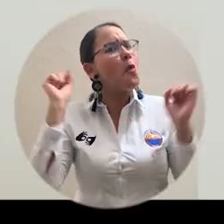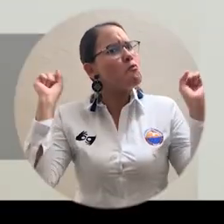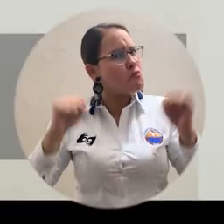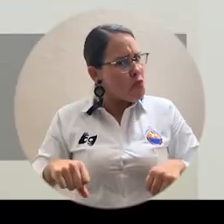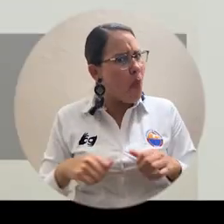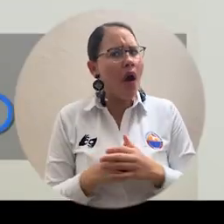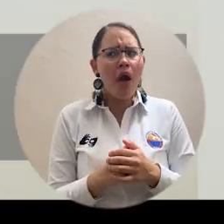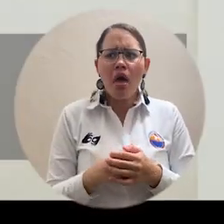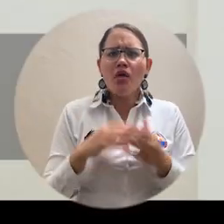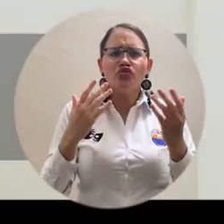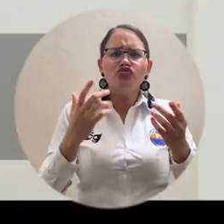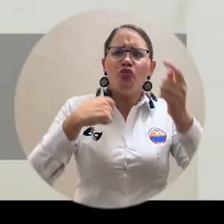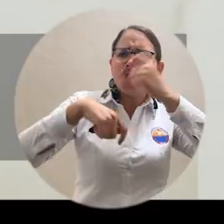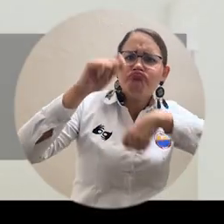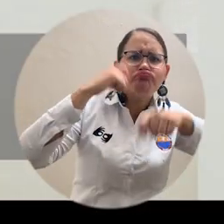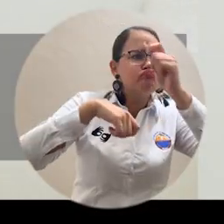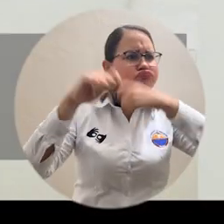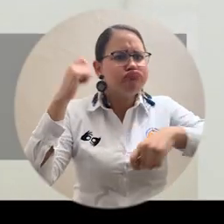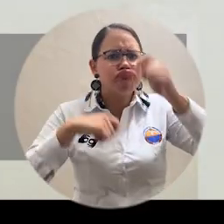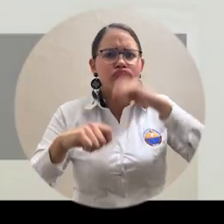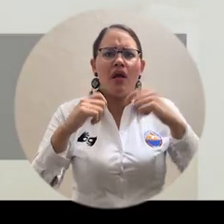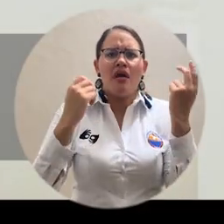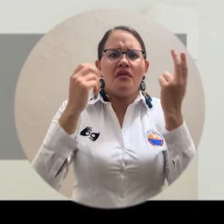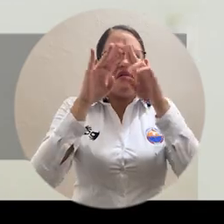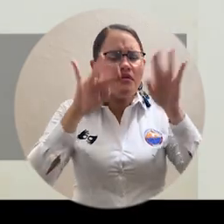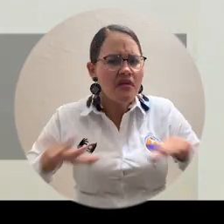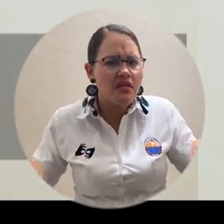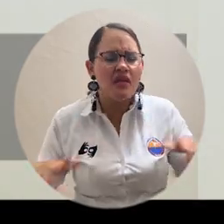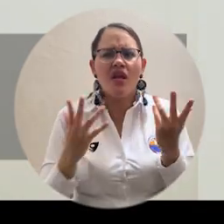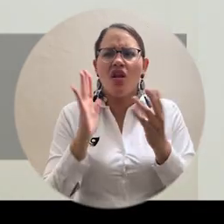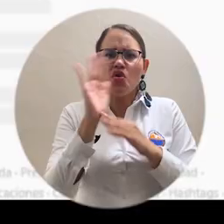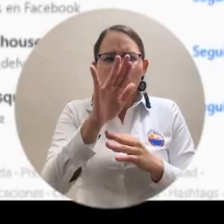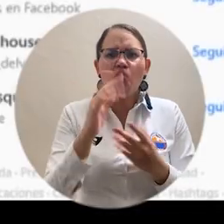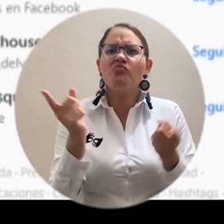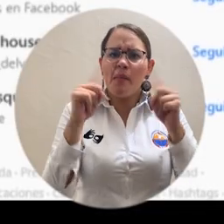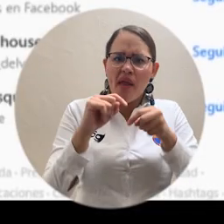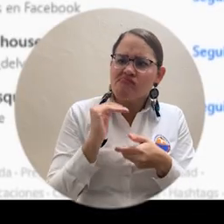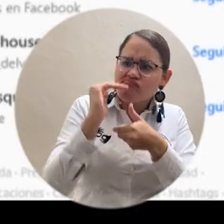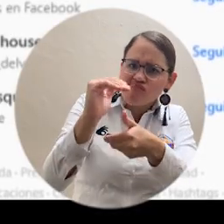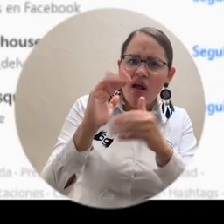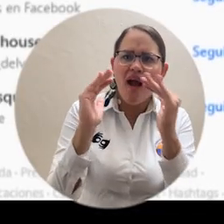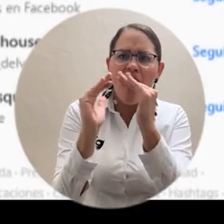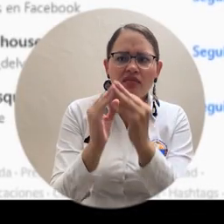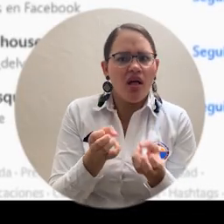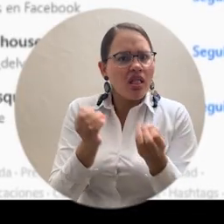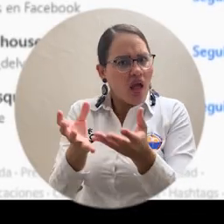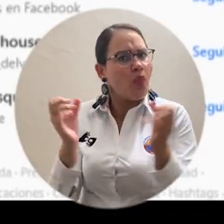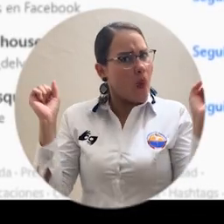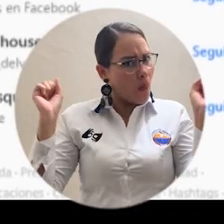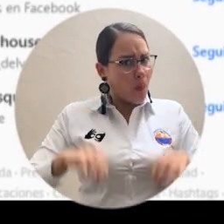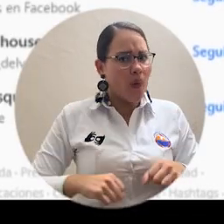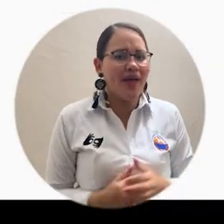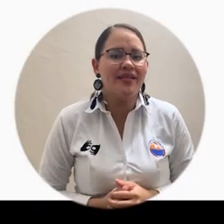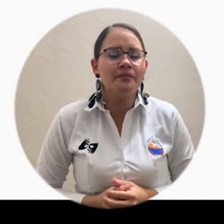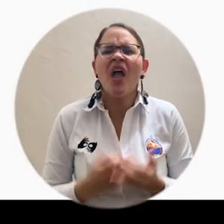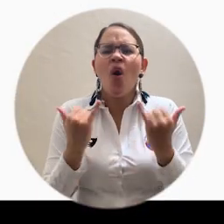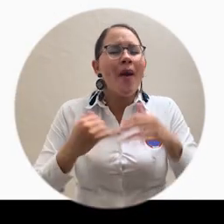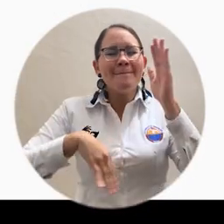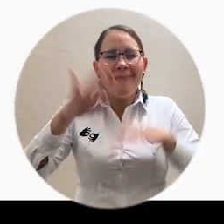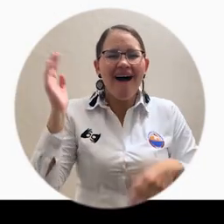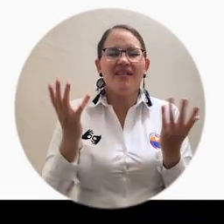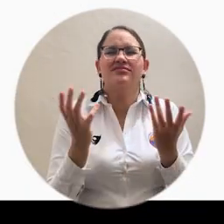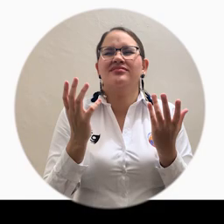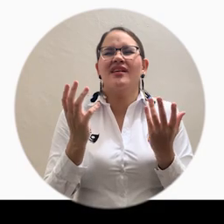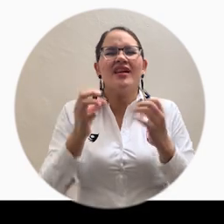casa. Empezamos a mover bastante campañas de publicidad por Instagram y por Facebook, anuncios. Es